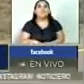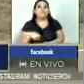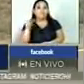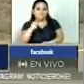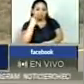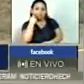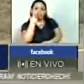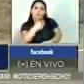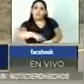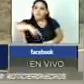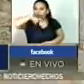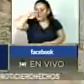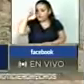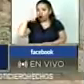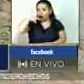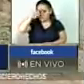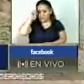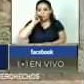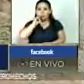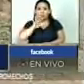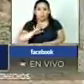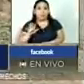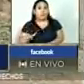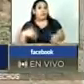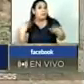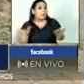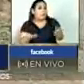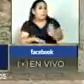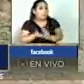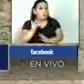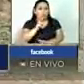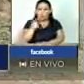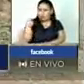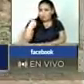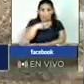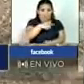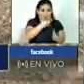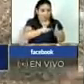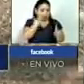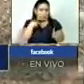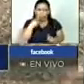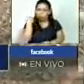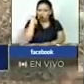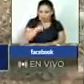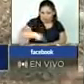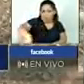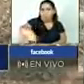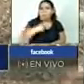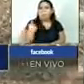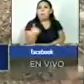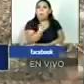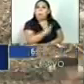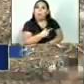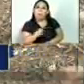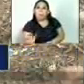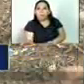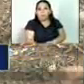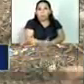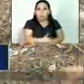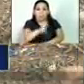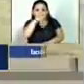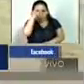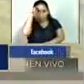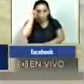se debe trabajar, nos dijo, agregando que no comprende cómo existen personas que viven sin hacer